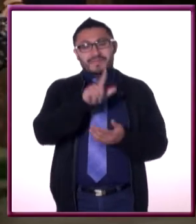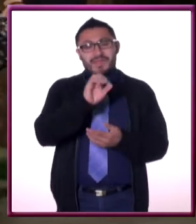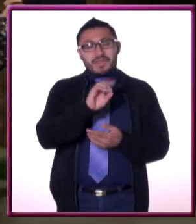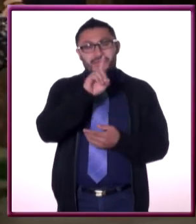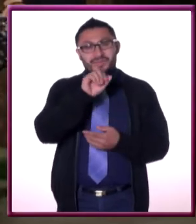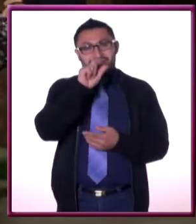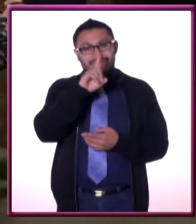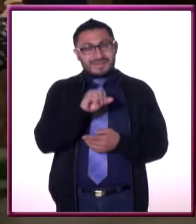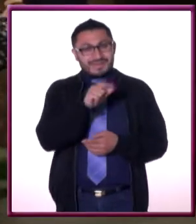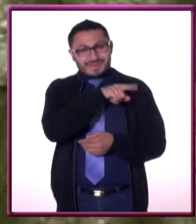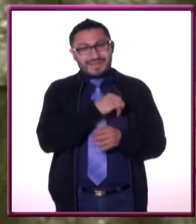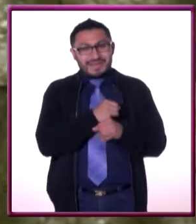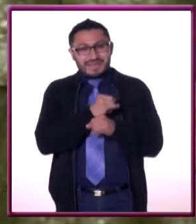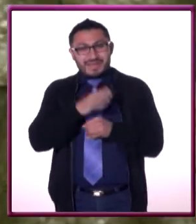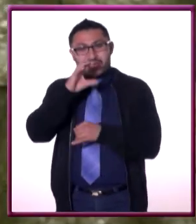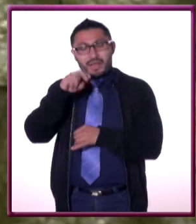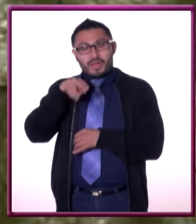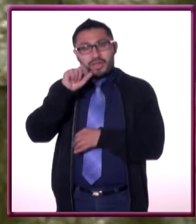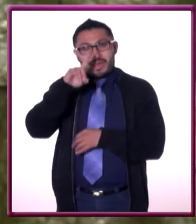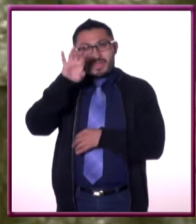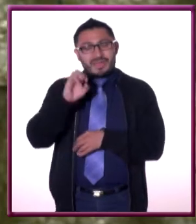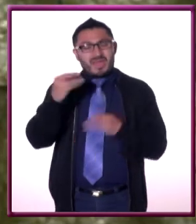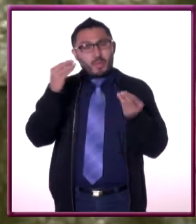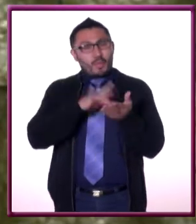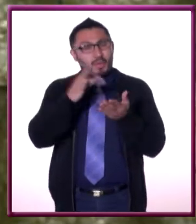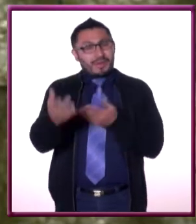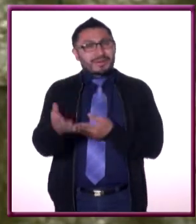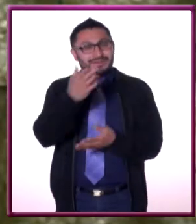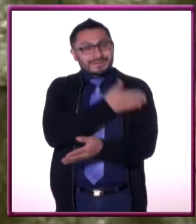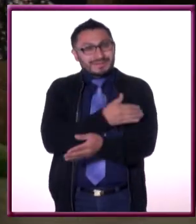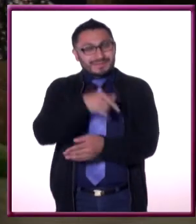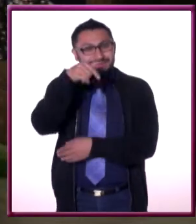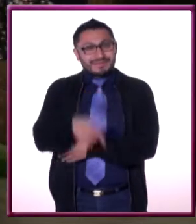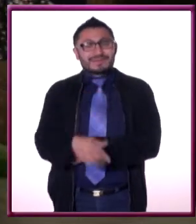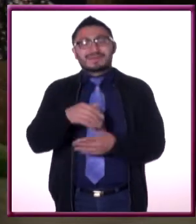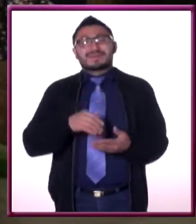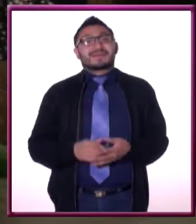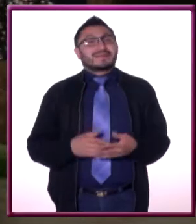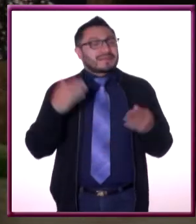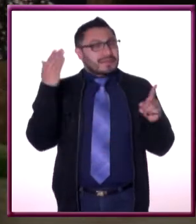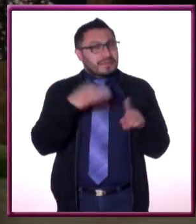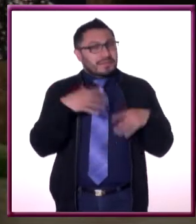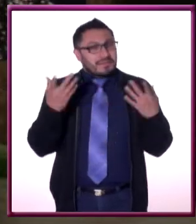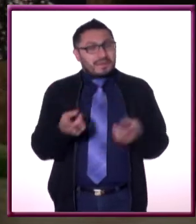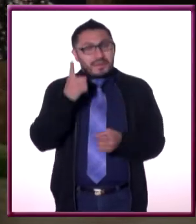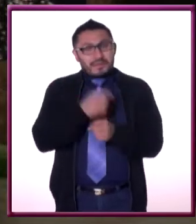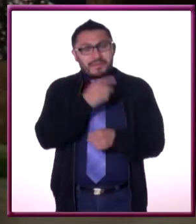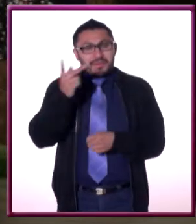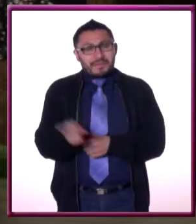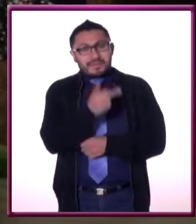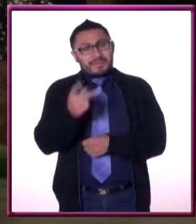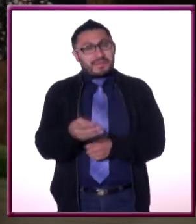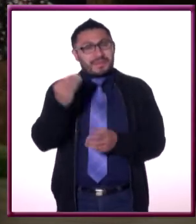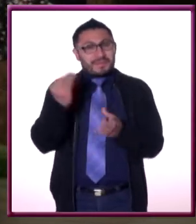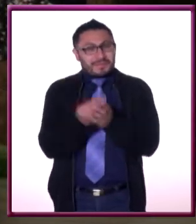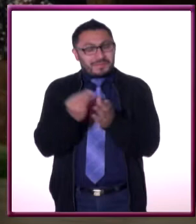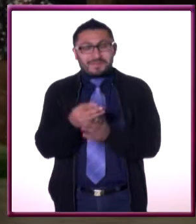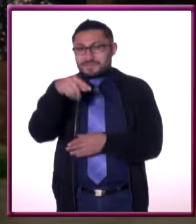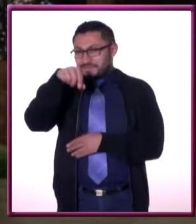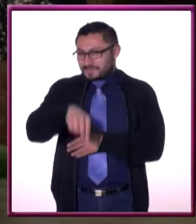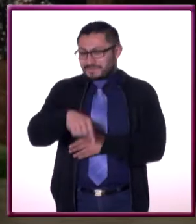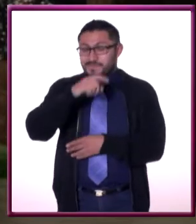Aranda. Ella es investigadora de la Conavio. Gracias. Muchas gracias por acompañarnos. Para la primera pregunta de esta